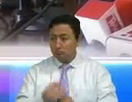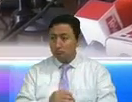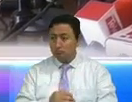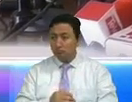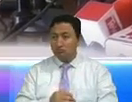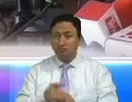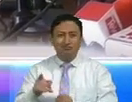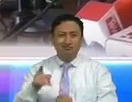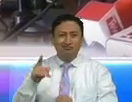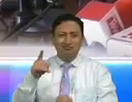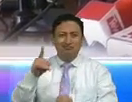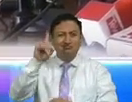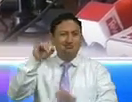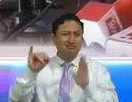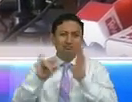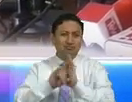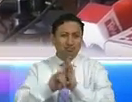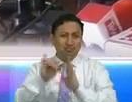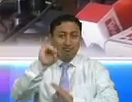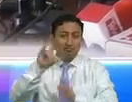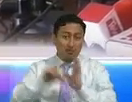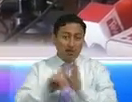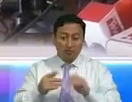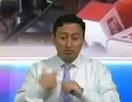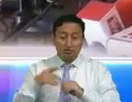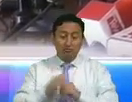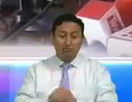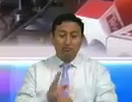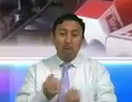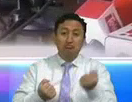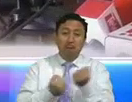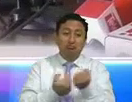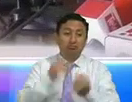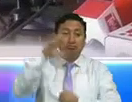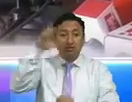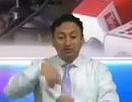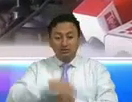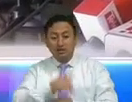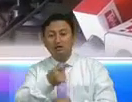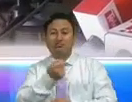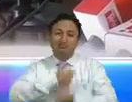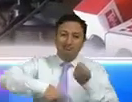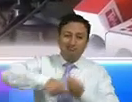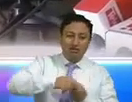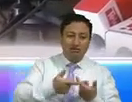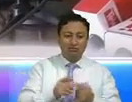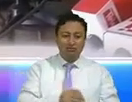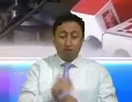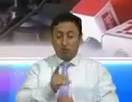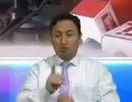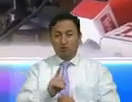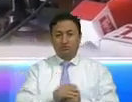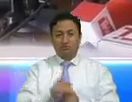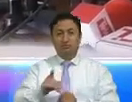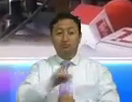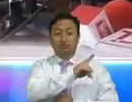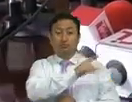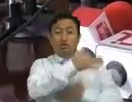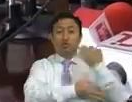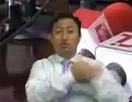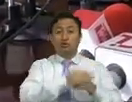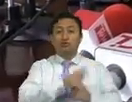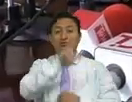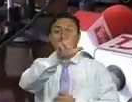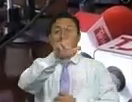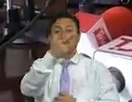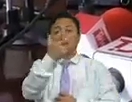descabellada e ilegal en donde planteaba compensaciones con el estado cruce de cuentas nosotros lo que planteamos es que el juez determinó que esos 13